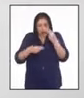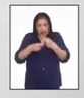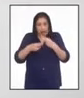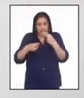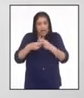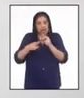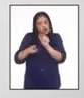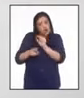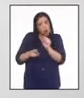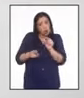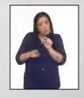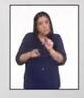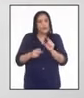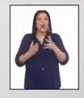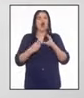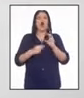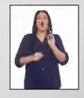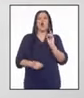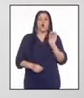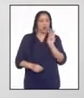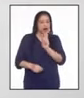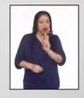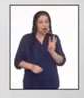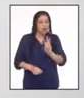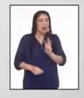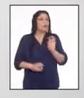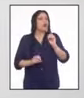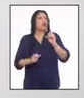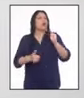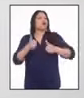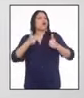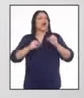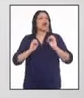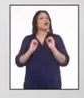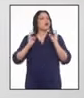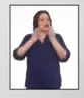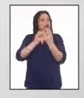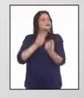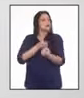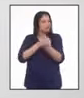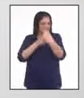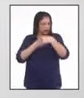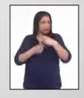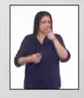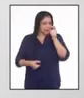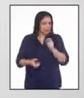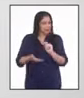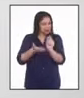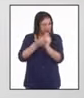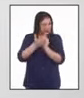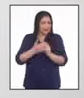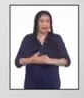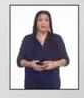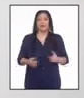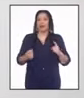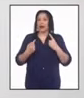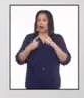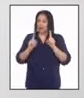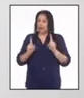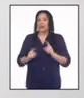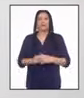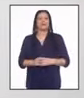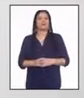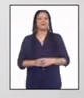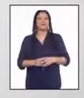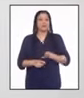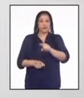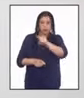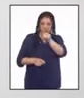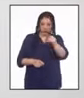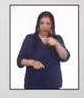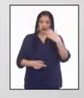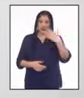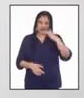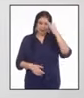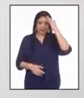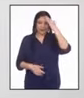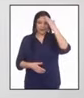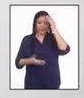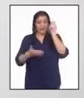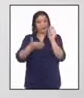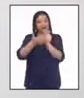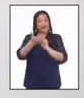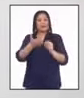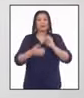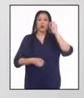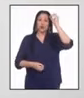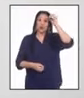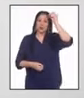nombre, una página web o la institución a la que pertenece. Ahora bien, como ustedes ya saben, el artículo